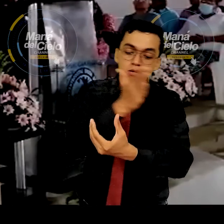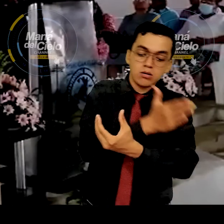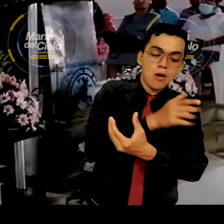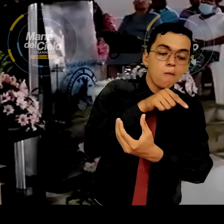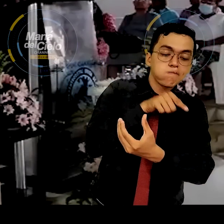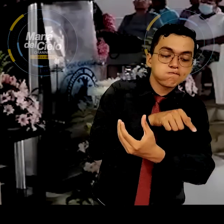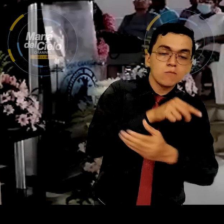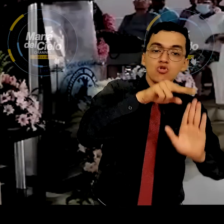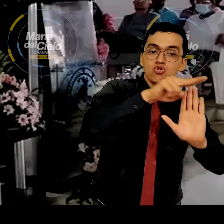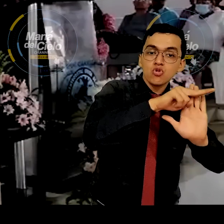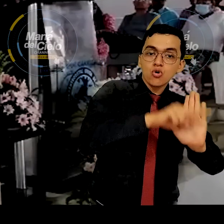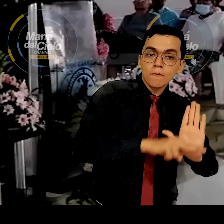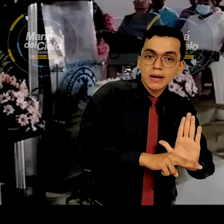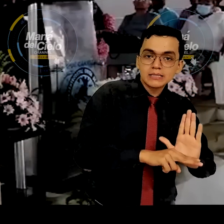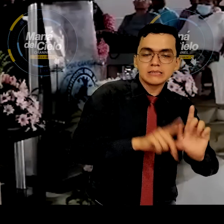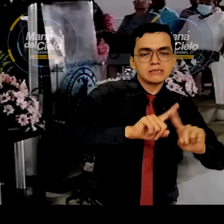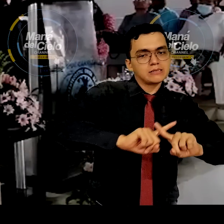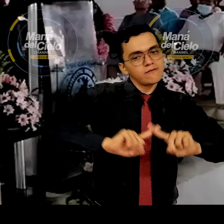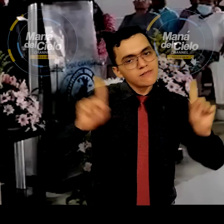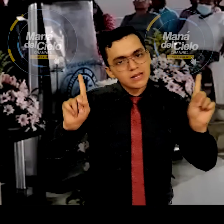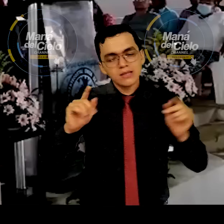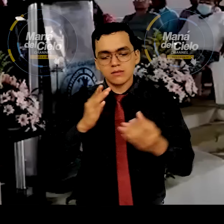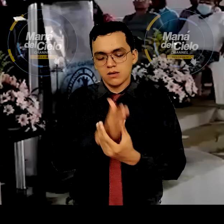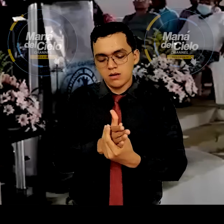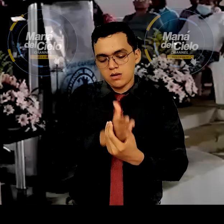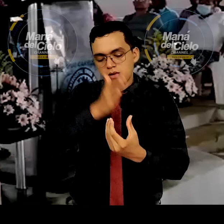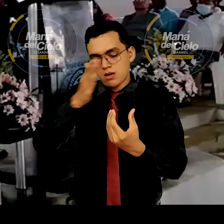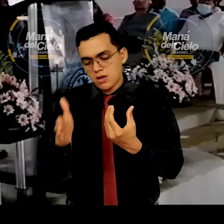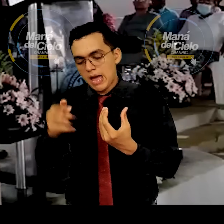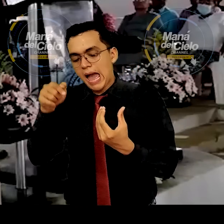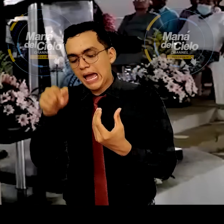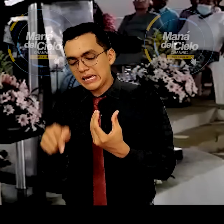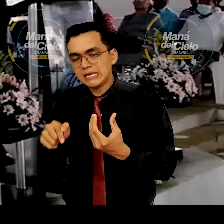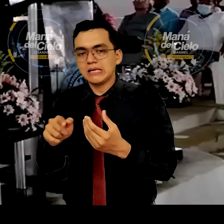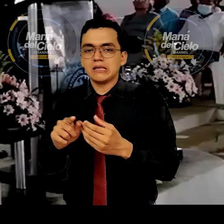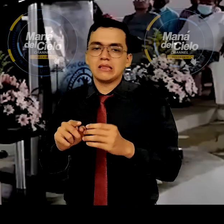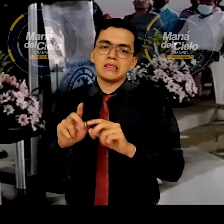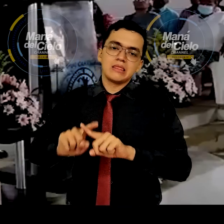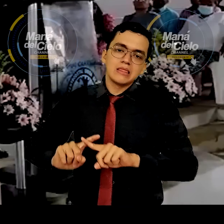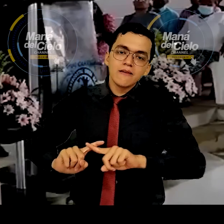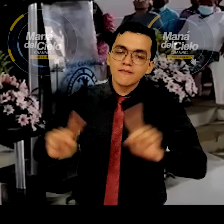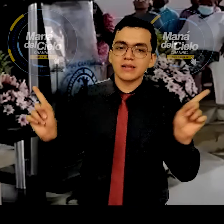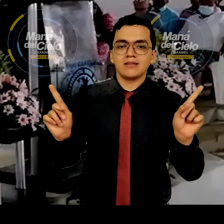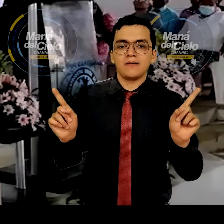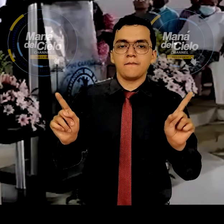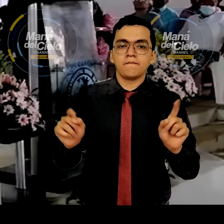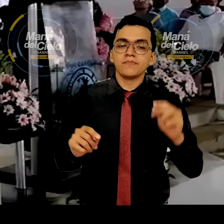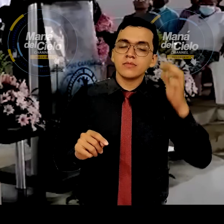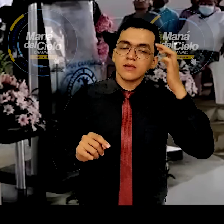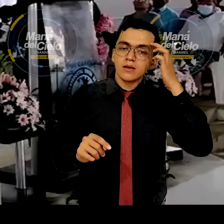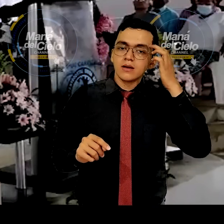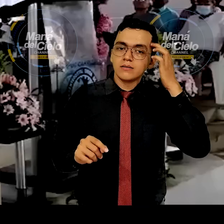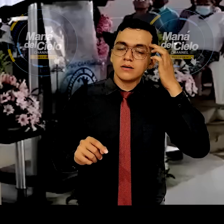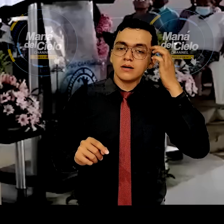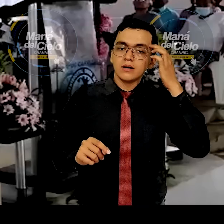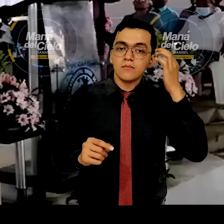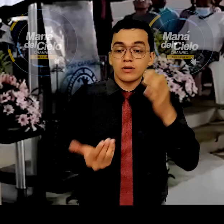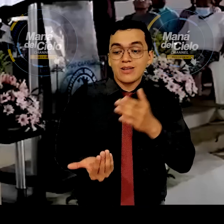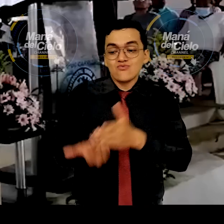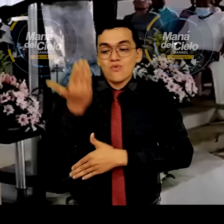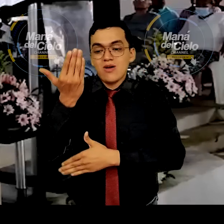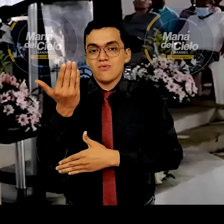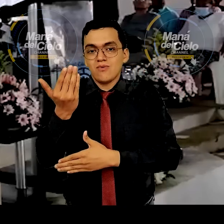todo. Así que Jesús con sus discípulos tenía ese problema porque ellos